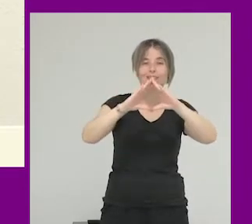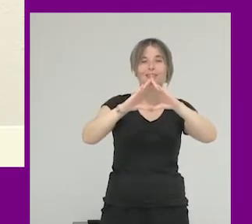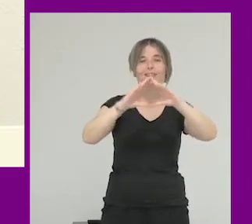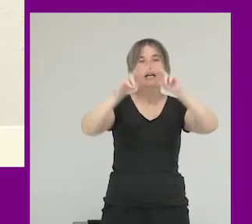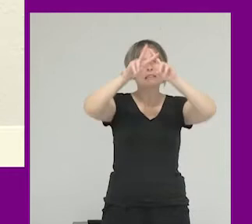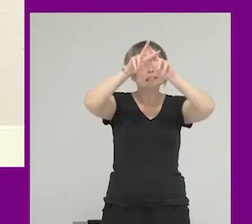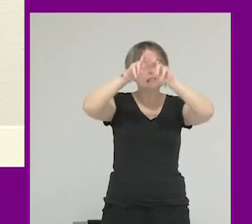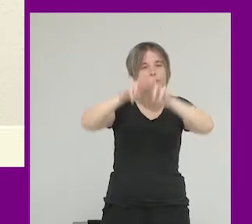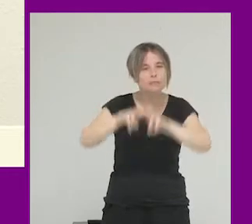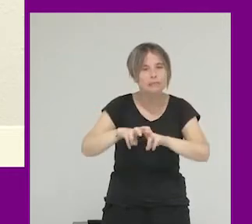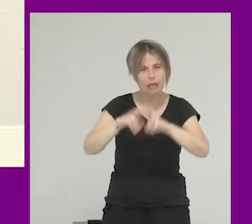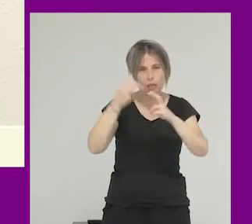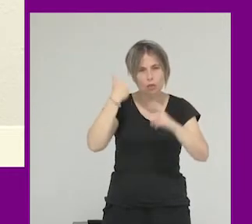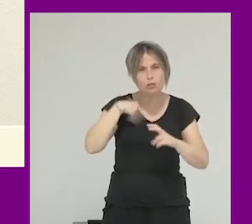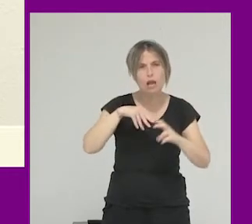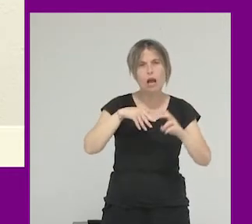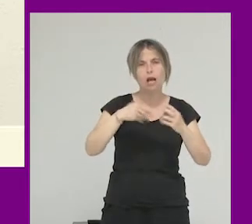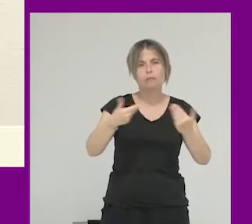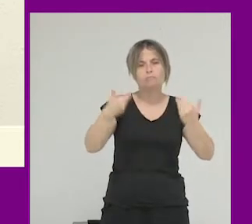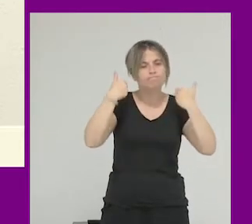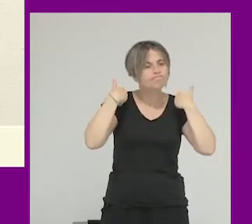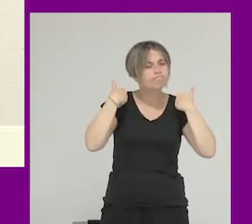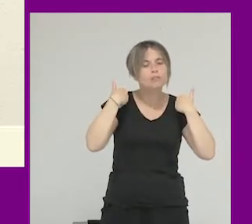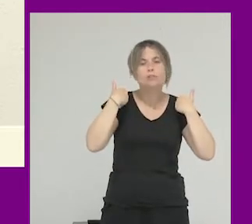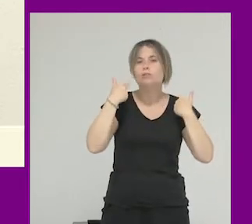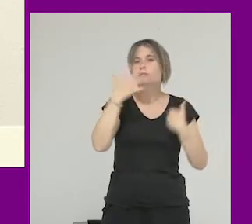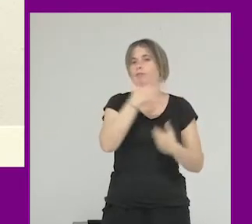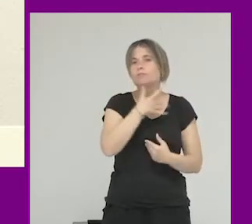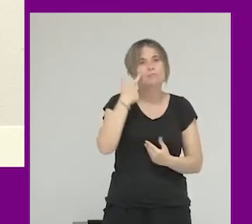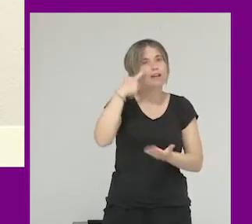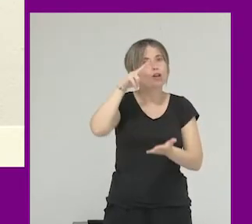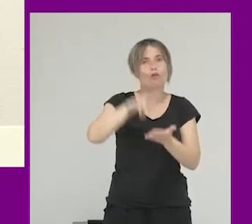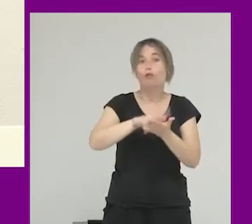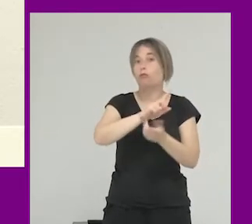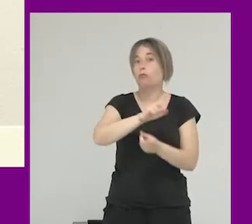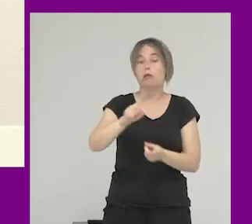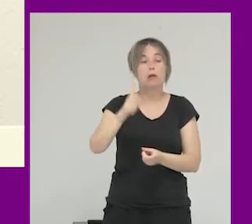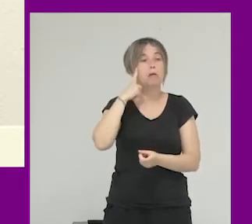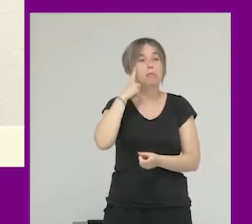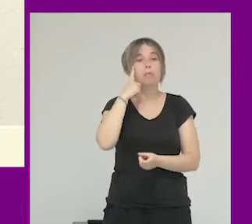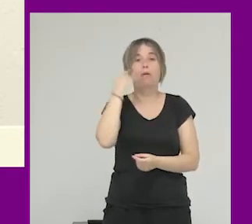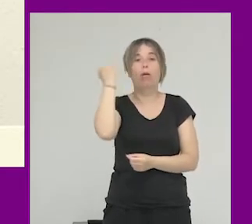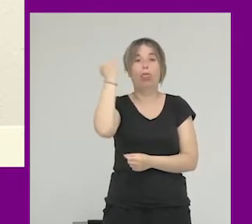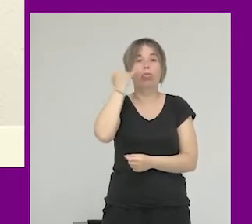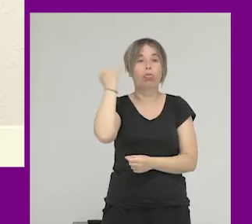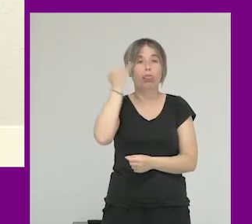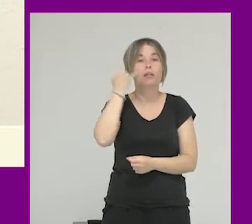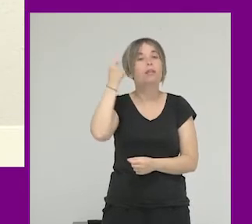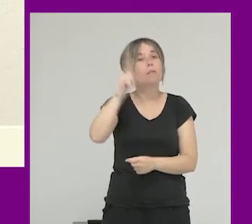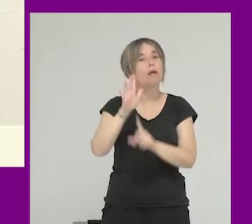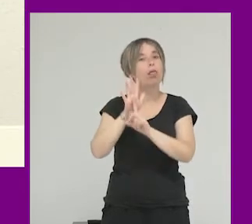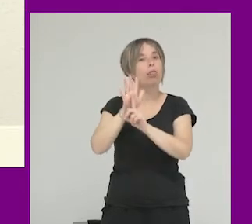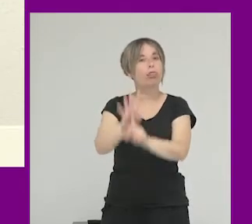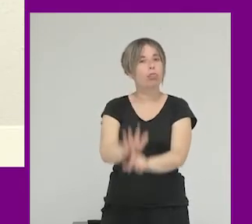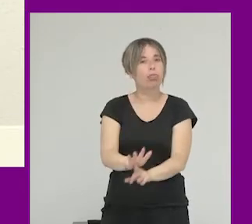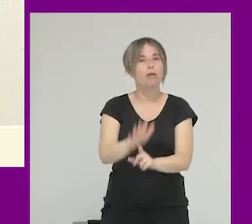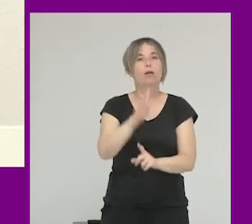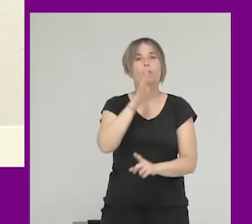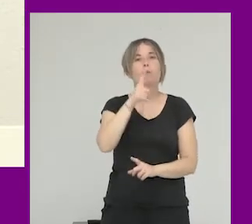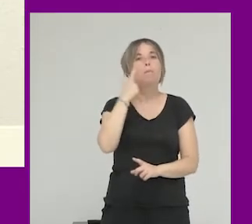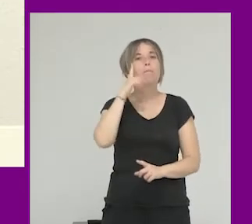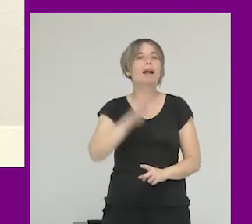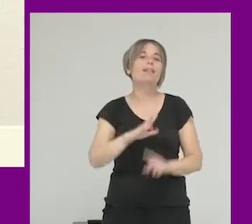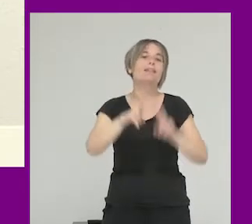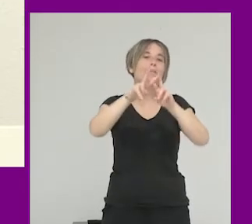realizando una investigación que, sin embargo, no solamente no es reconocida, sino que es denostada, porque toda esa investigación era mala.